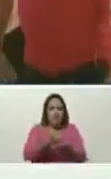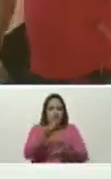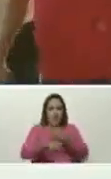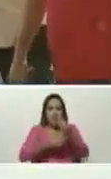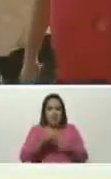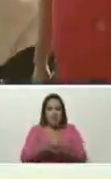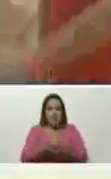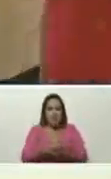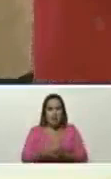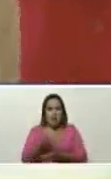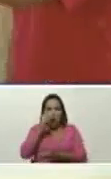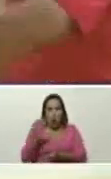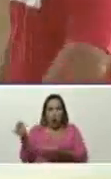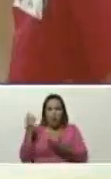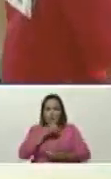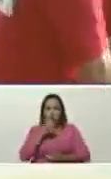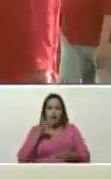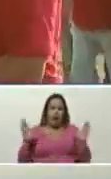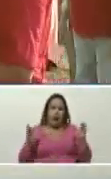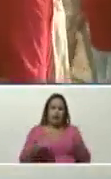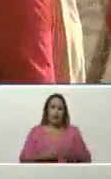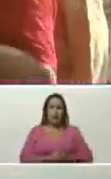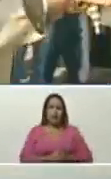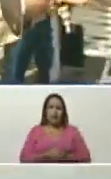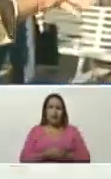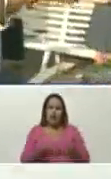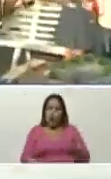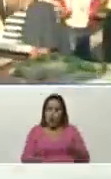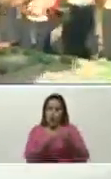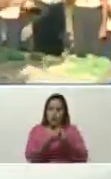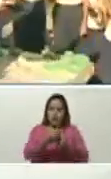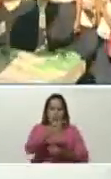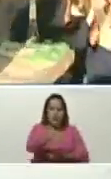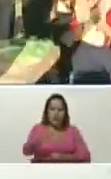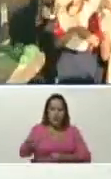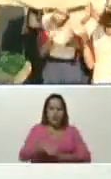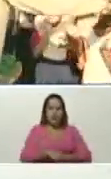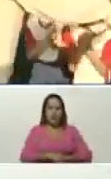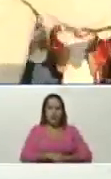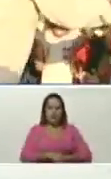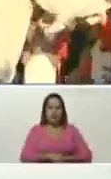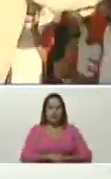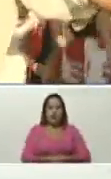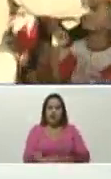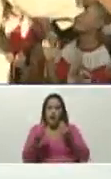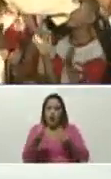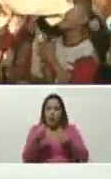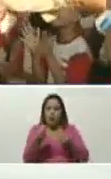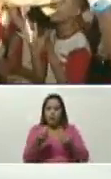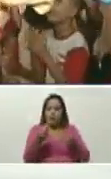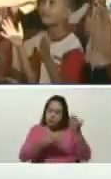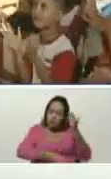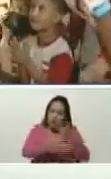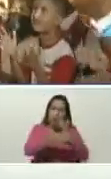Ángel, que hicieron los compañeros allá. Y cómo vamos avanzando.